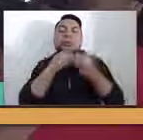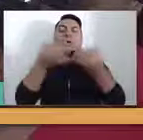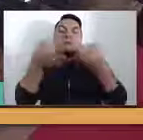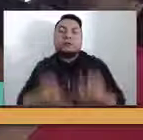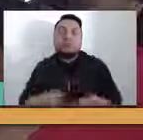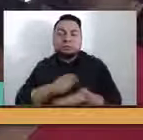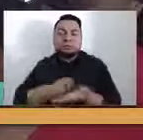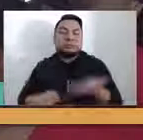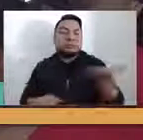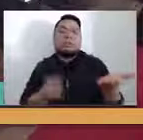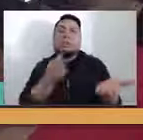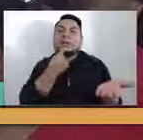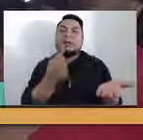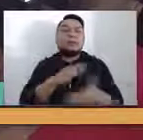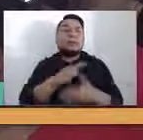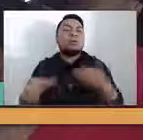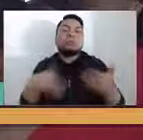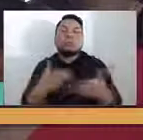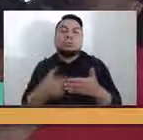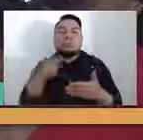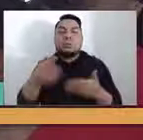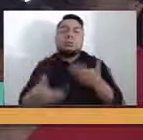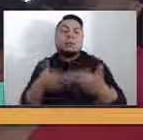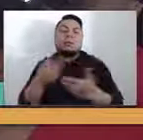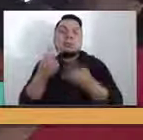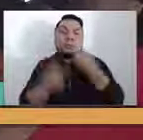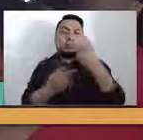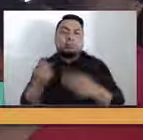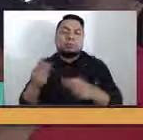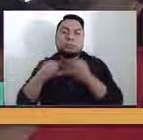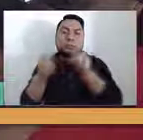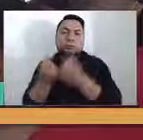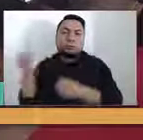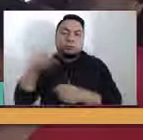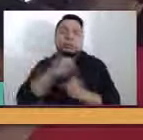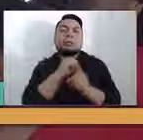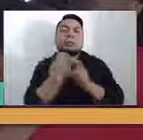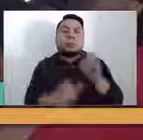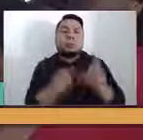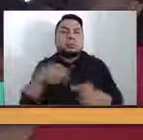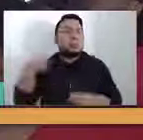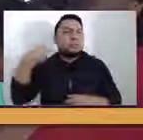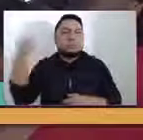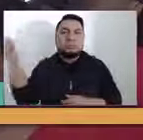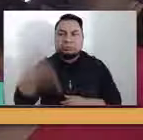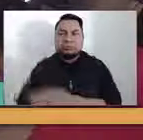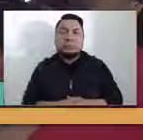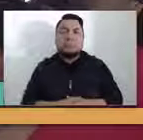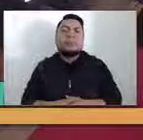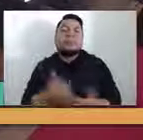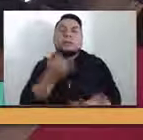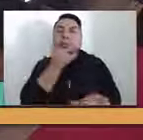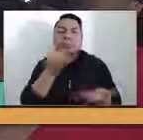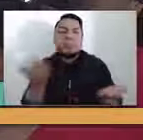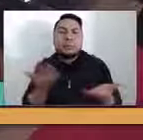oficial, manifestó que todas las galerías teníamos la visita de una organización de la sociedad civil. ¿Qué ocurre, señor